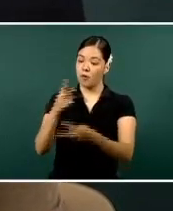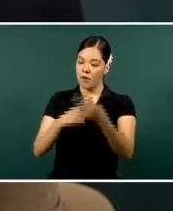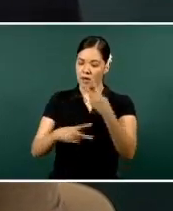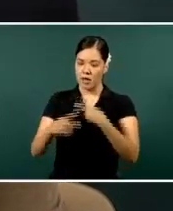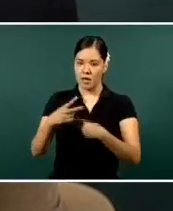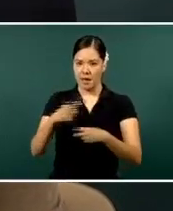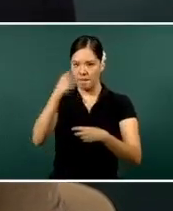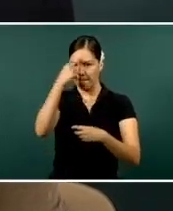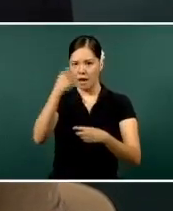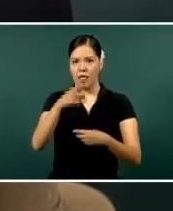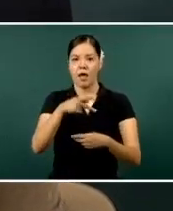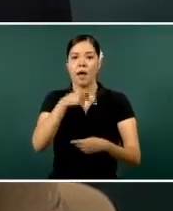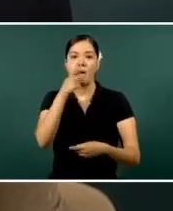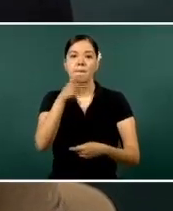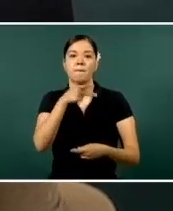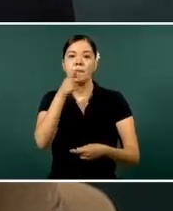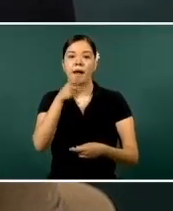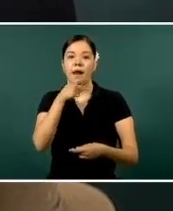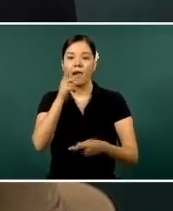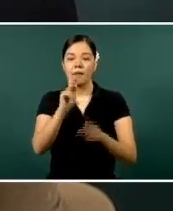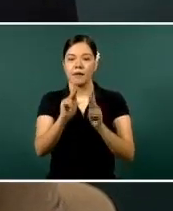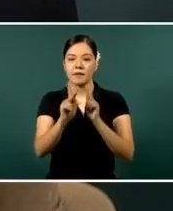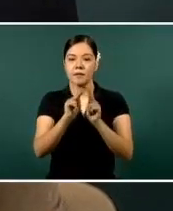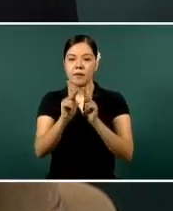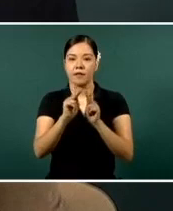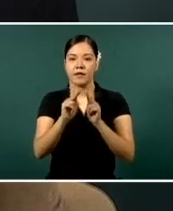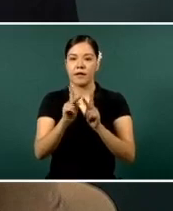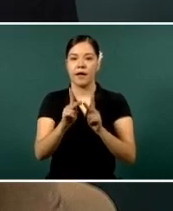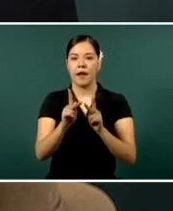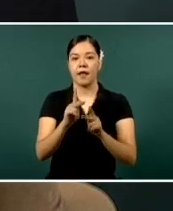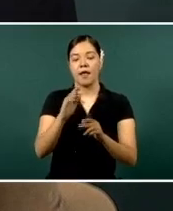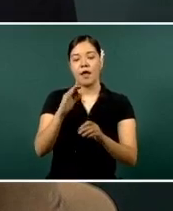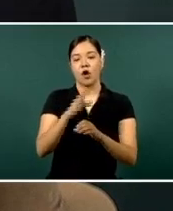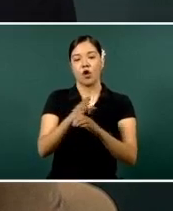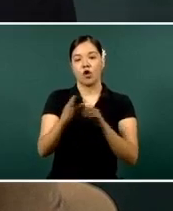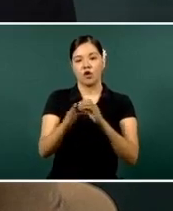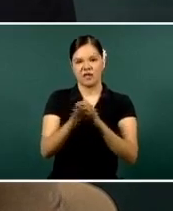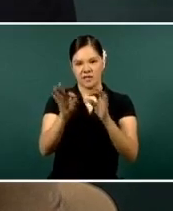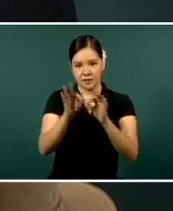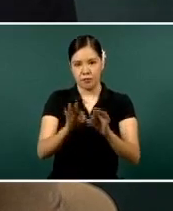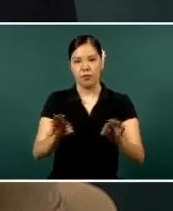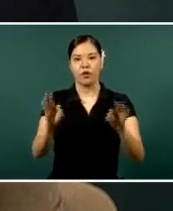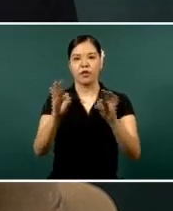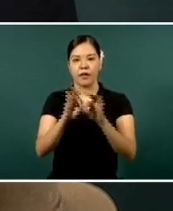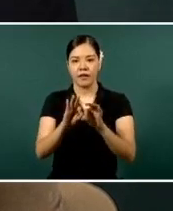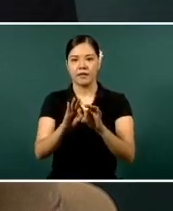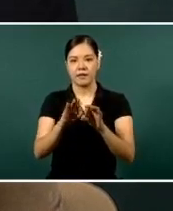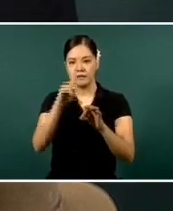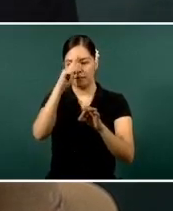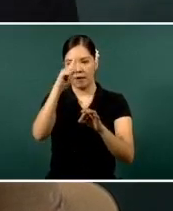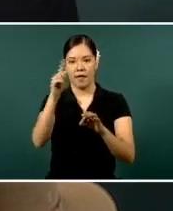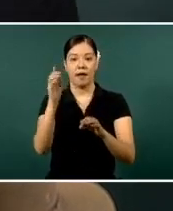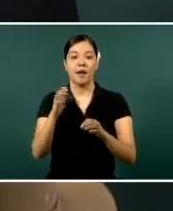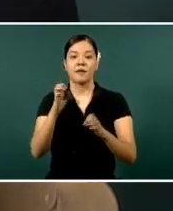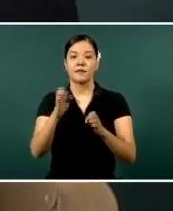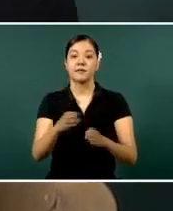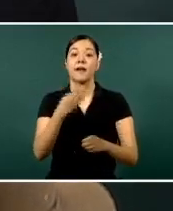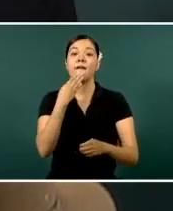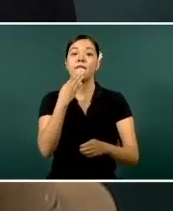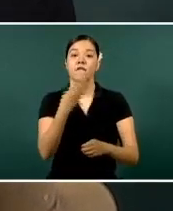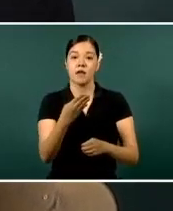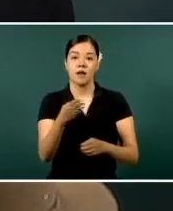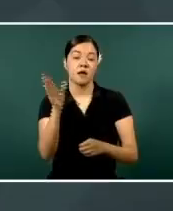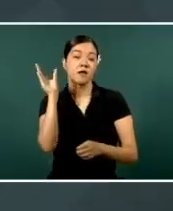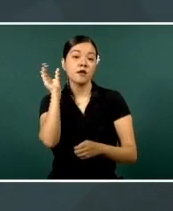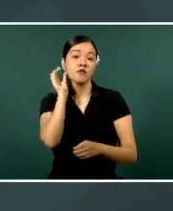otros temas que vimos el día de ayer y que hoy continuaremos para escuchar y dar respuestas a las